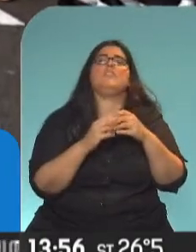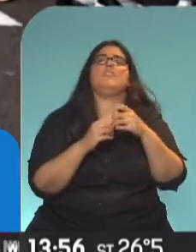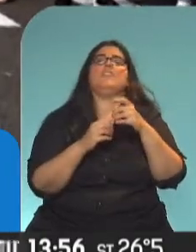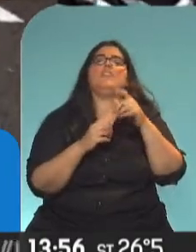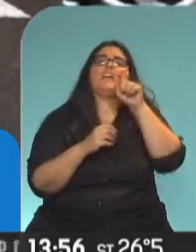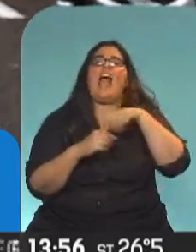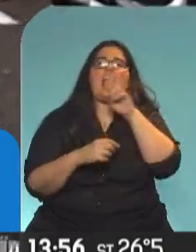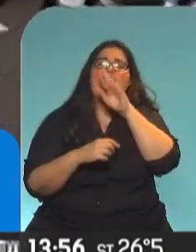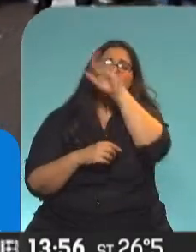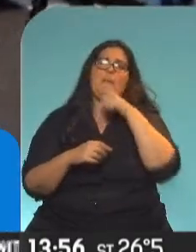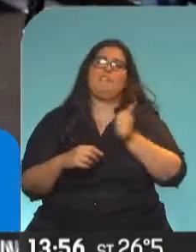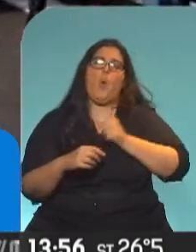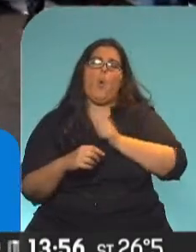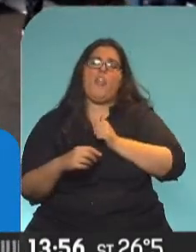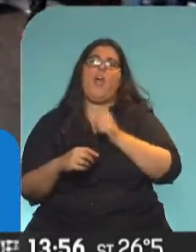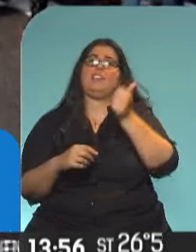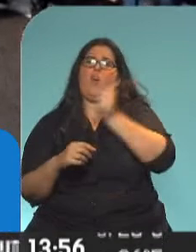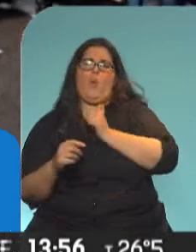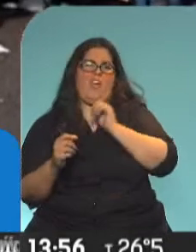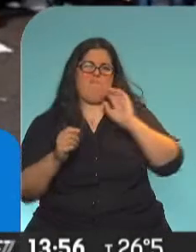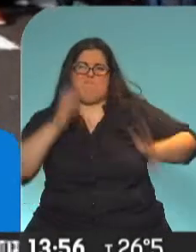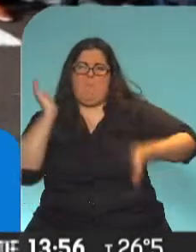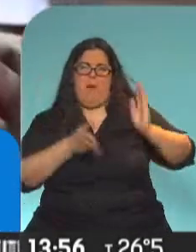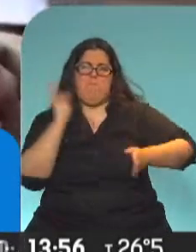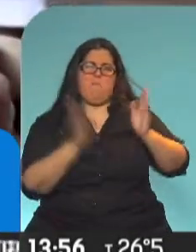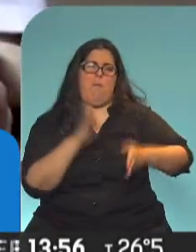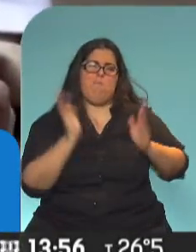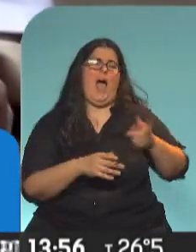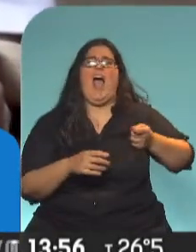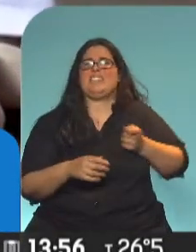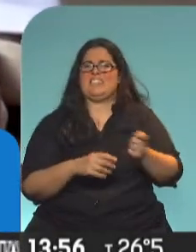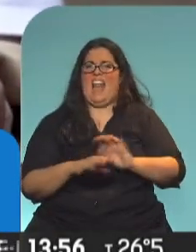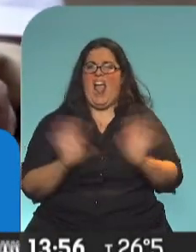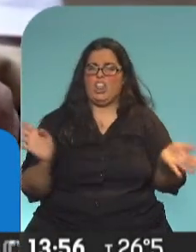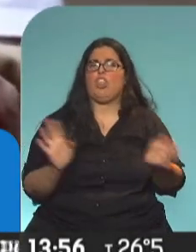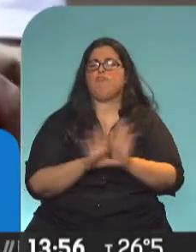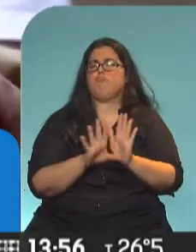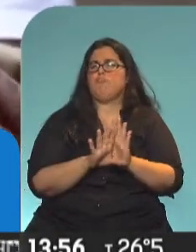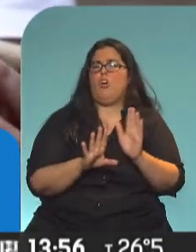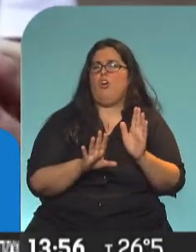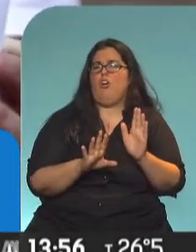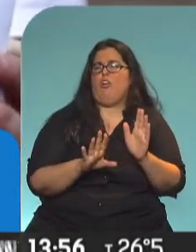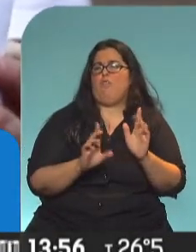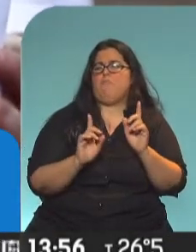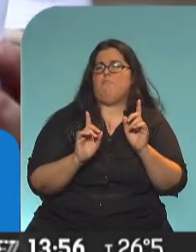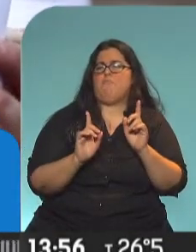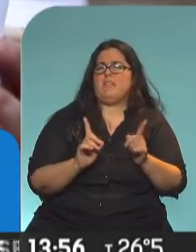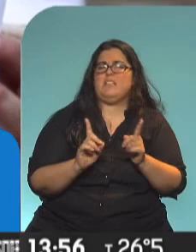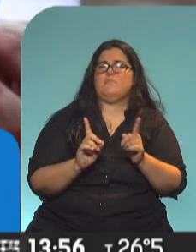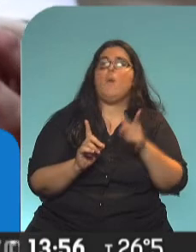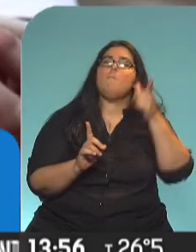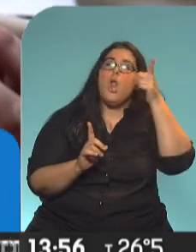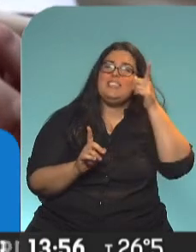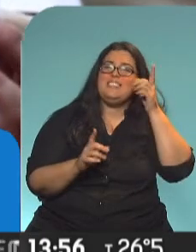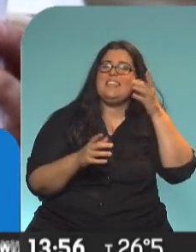seguridad le cometen este brutal asesinato que inclusive fue repudiado hasta la propia empresa. No fue la policía la que lo mató,